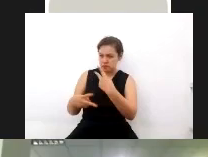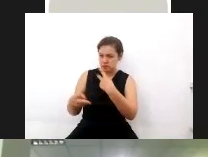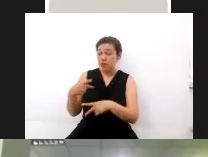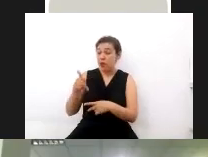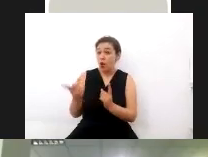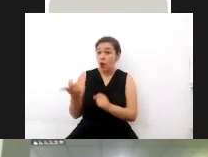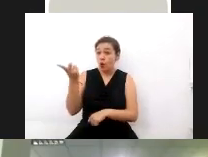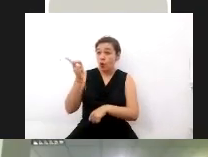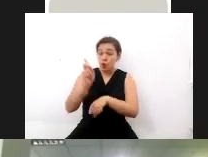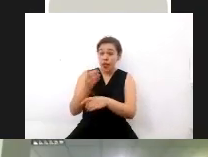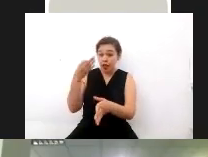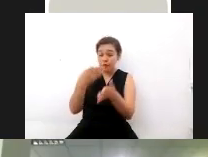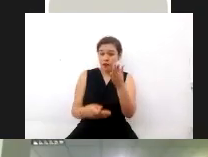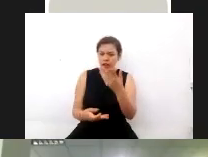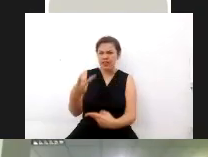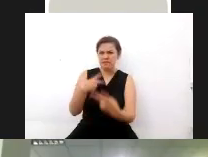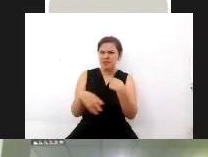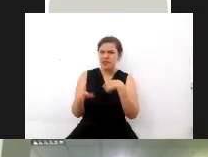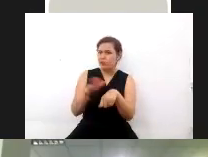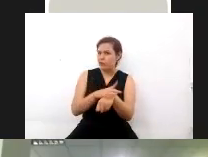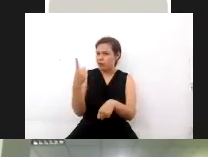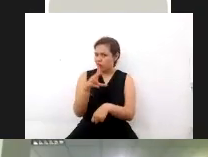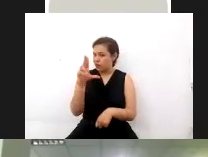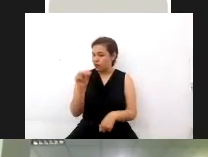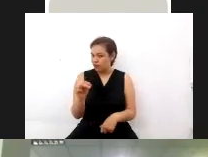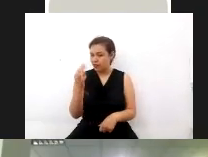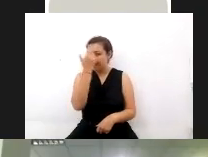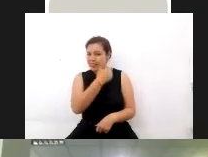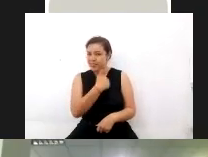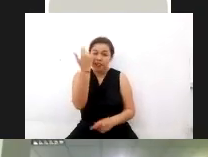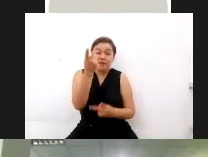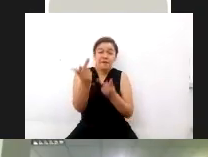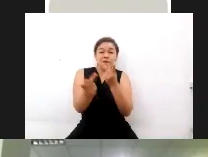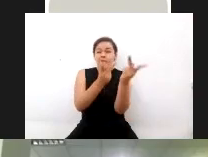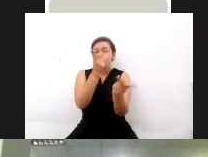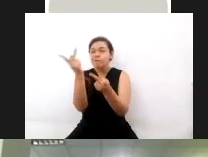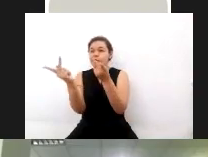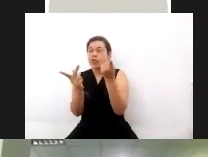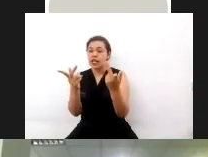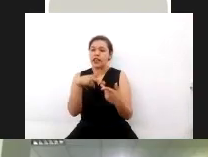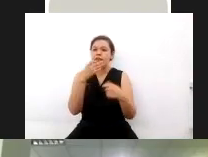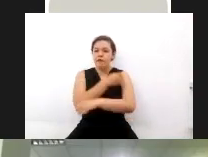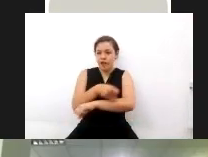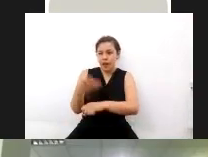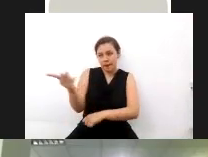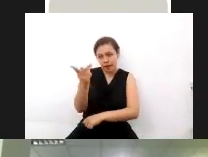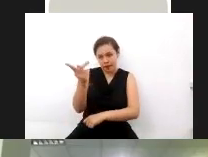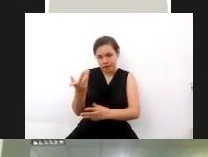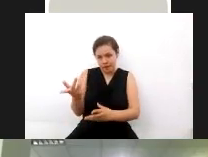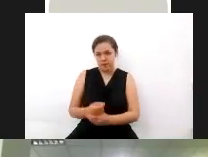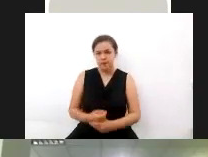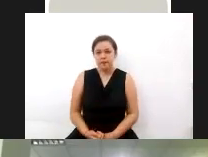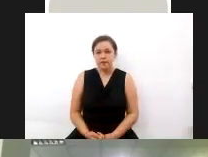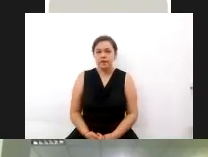no ha asistido a clases. Tenemos que hacer el estudio y el interrogatorio con la familia. no se